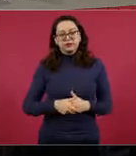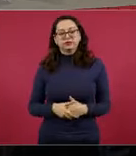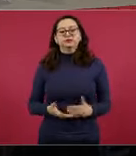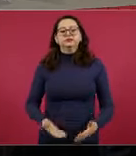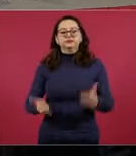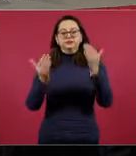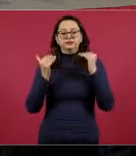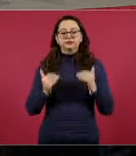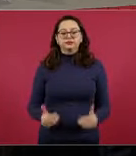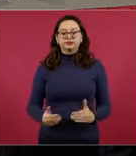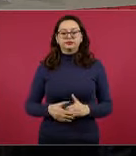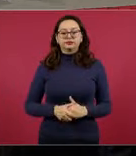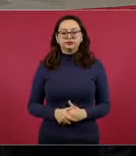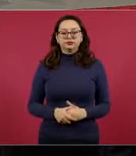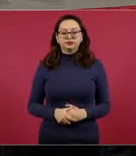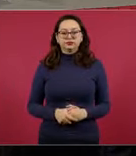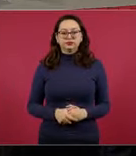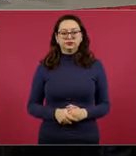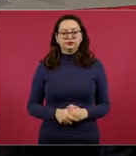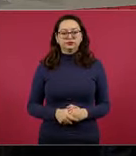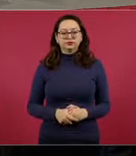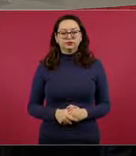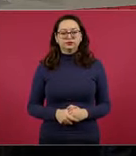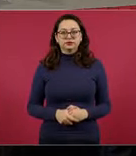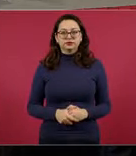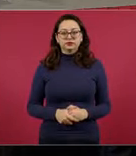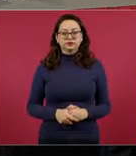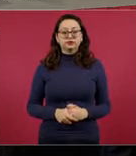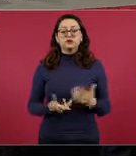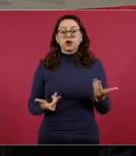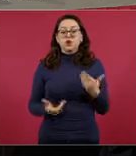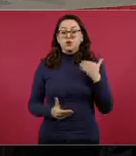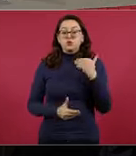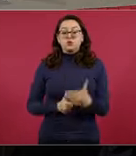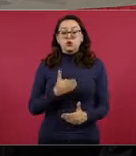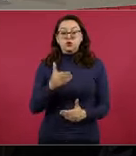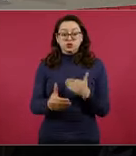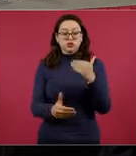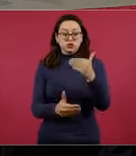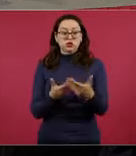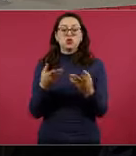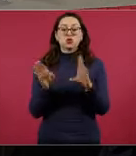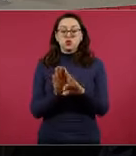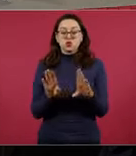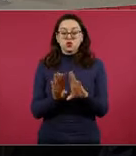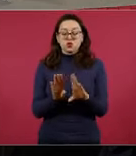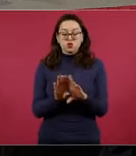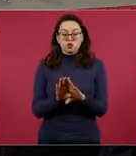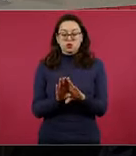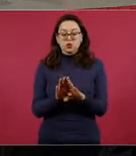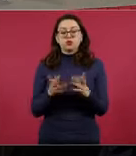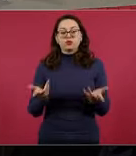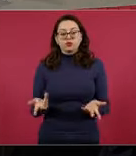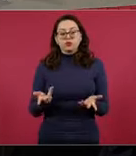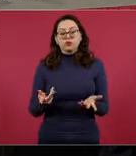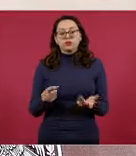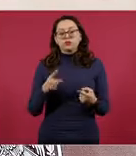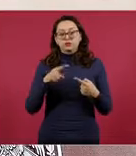sigue, por favor. Este es el proceso de la megafarmacia. La megafarmacia tiene un centro de